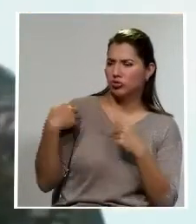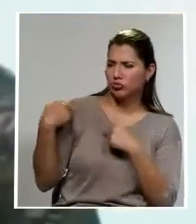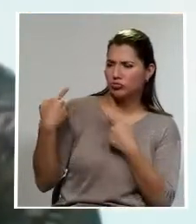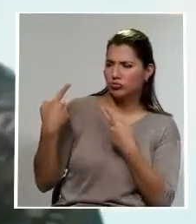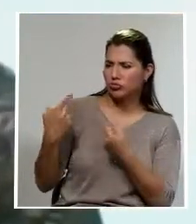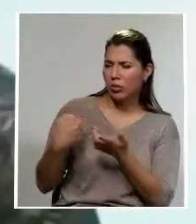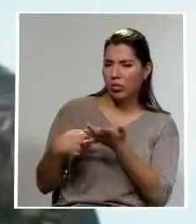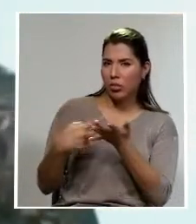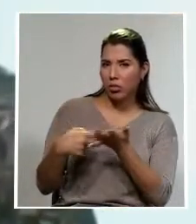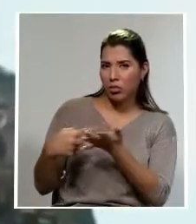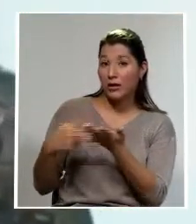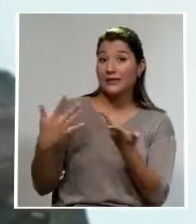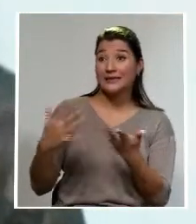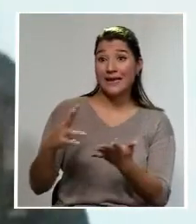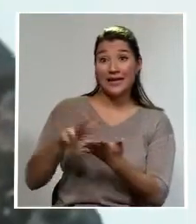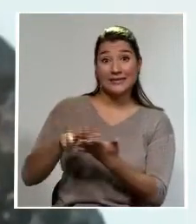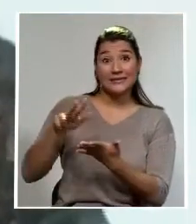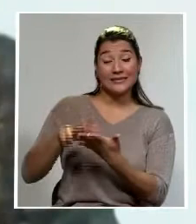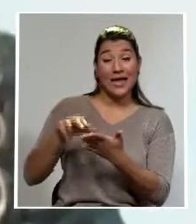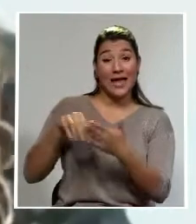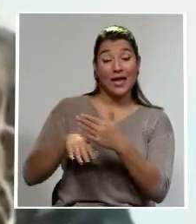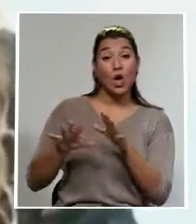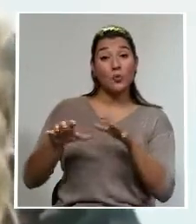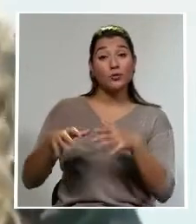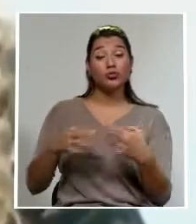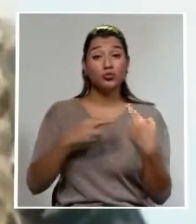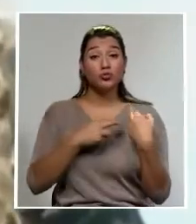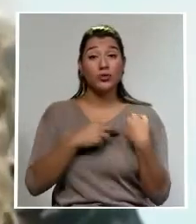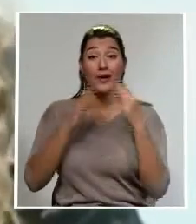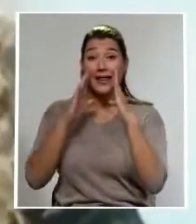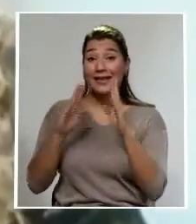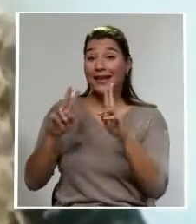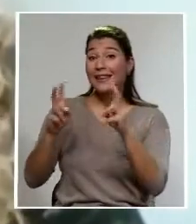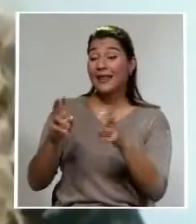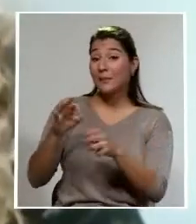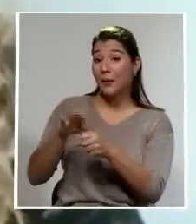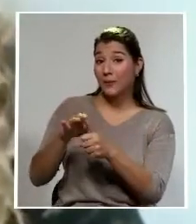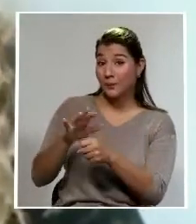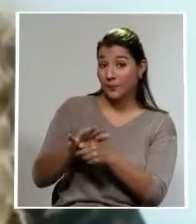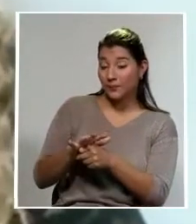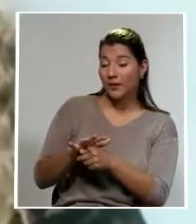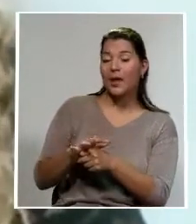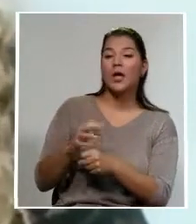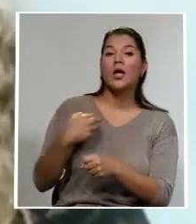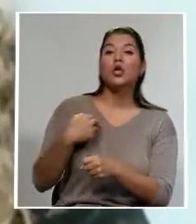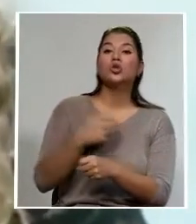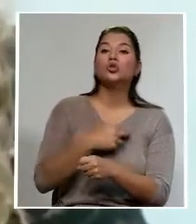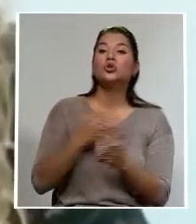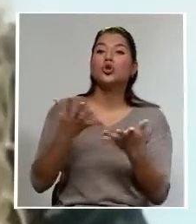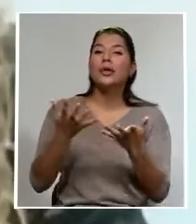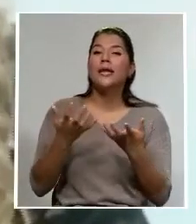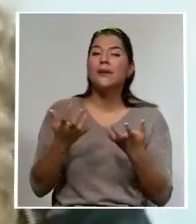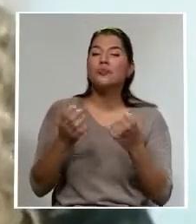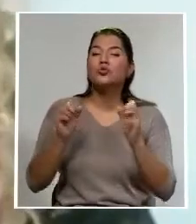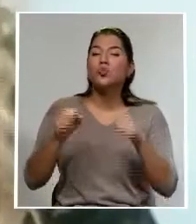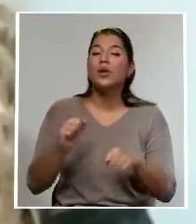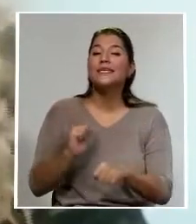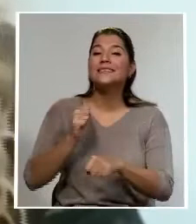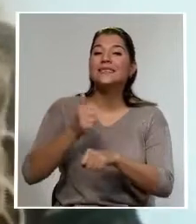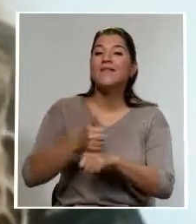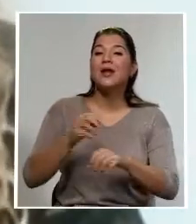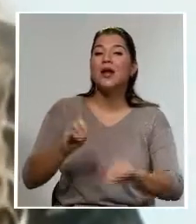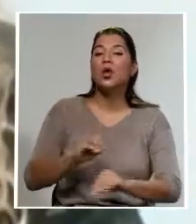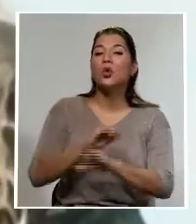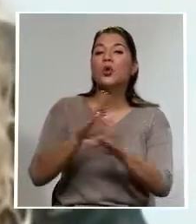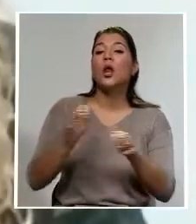dictaminado en la Comisión de Asuntos Agropecuarios, lo que busca es establecer claramente cuáles son las competencias de